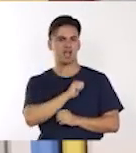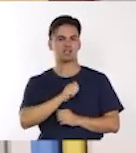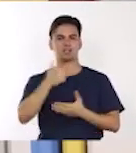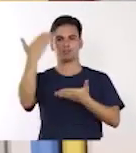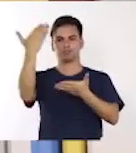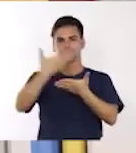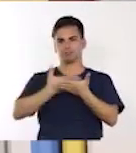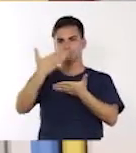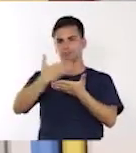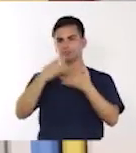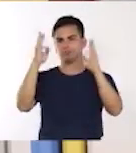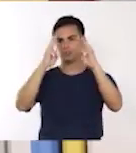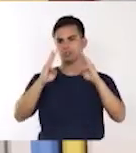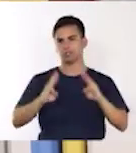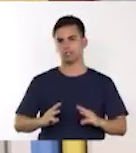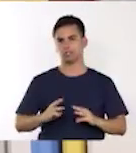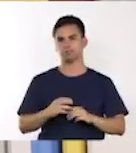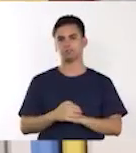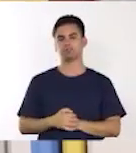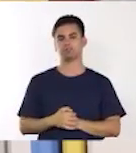son fáciles de descargar,